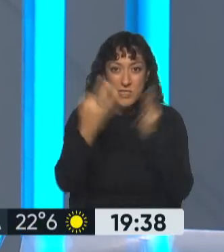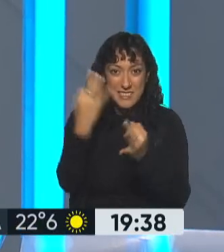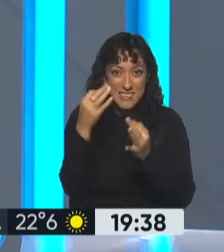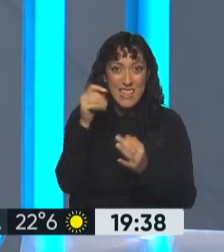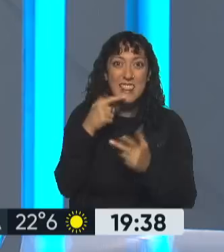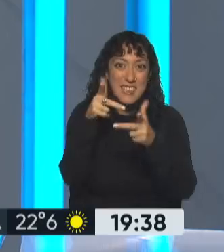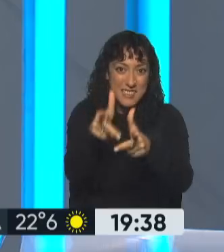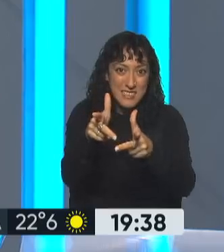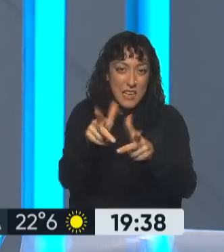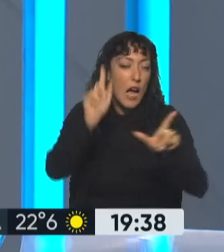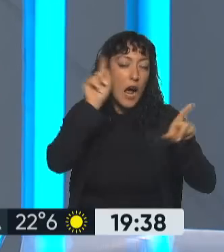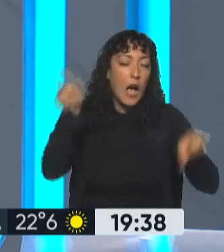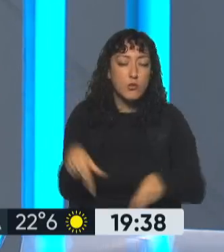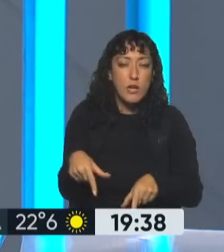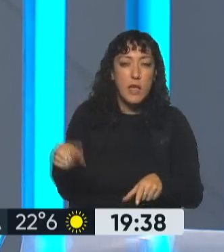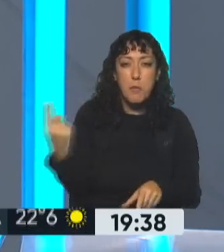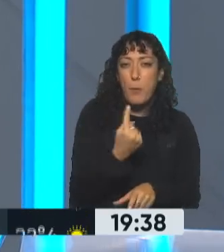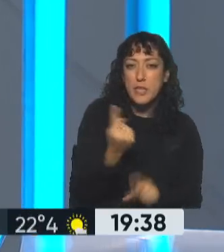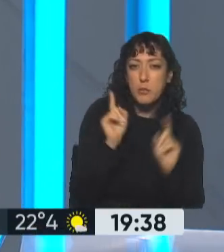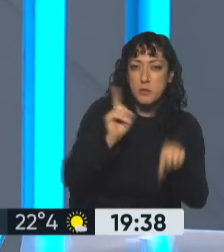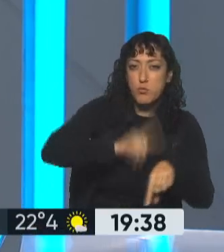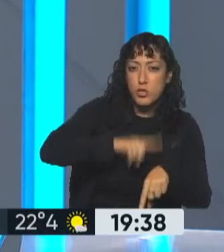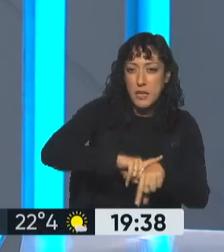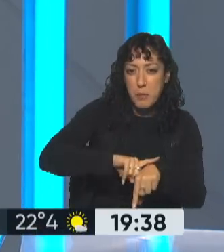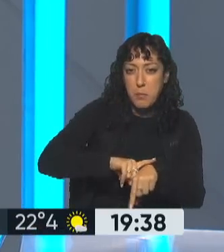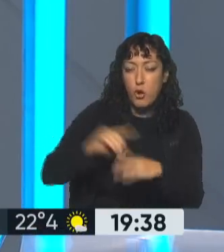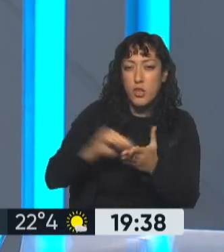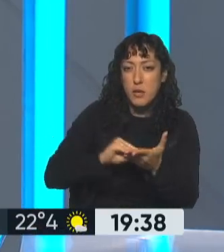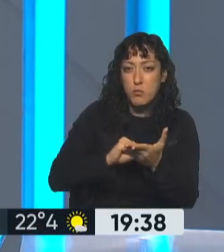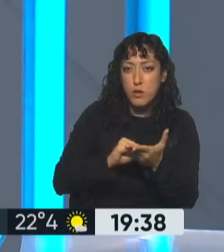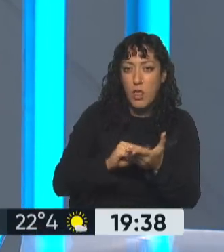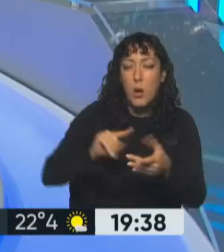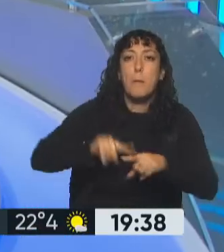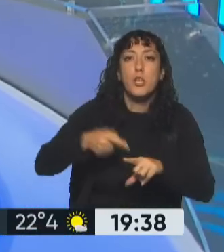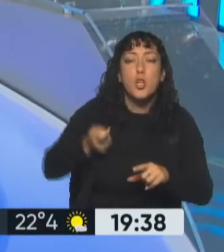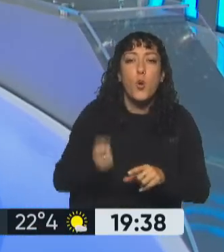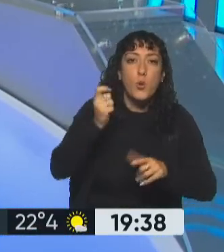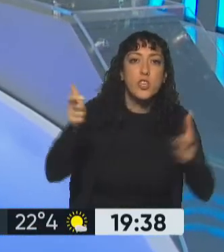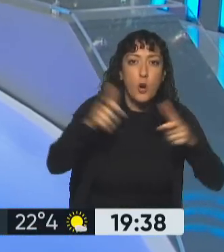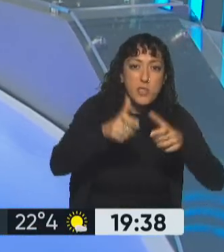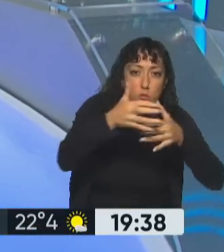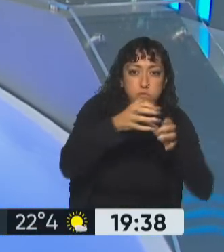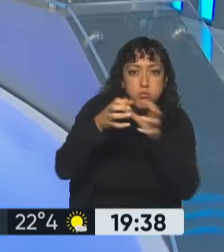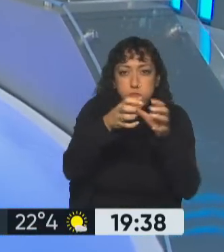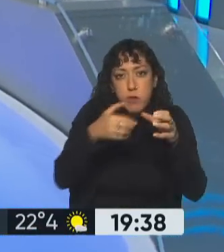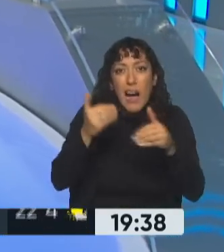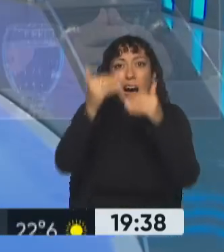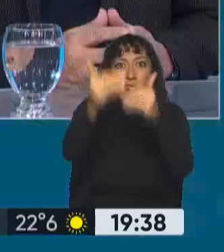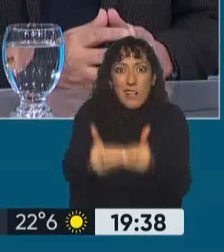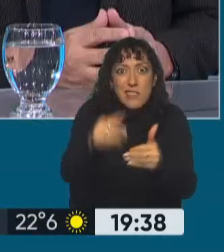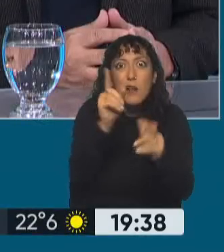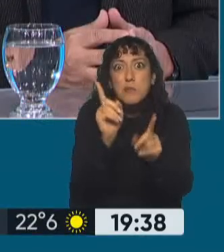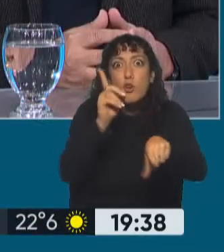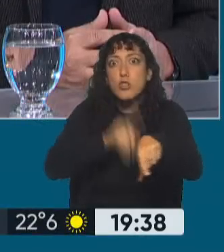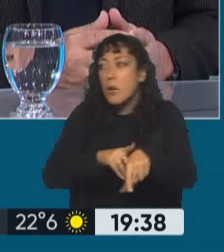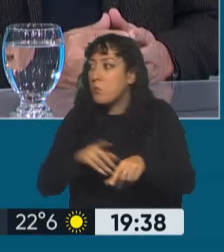que esto ya se haya dado mientras se avanzaba en la Cámara de Diputados con esta comisión de juicio político a la Corte Suprema de